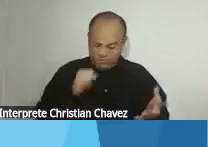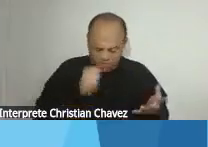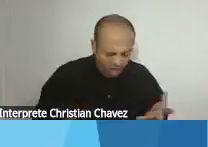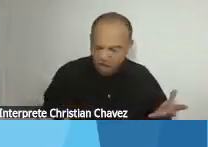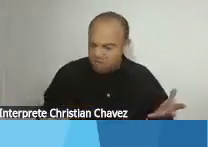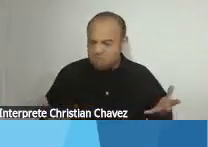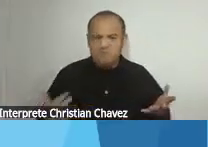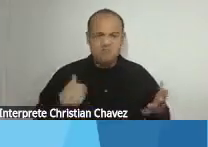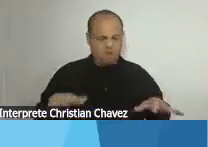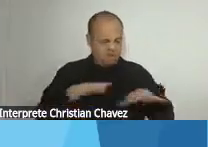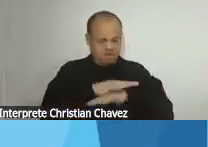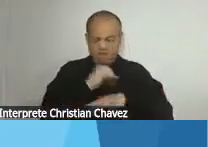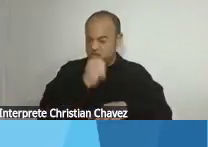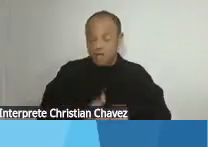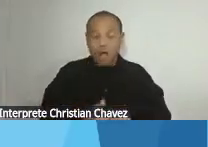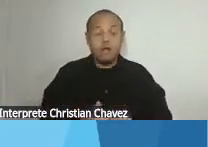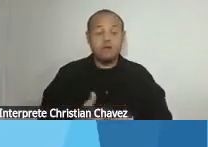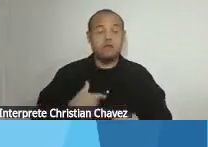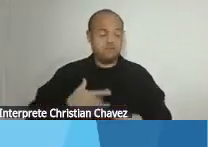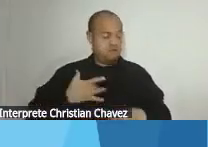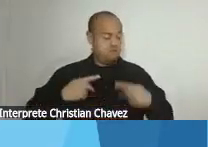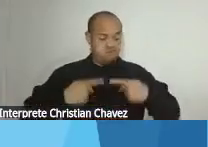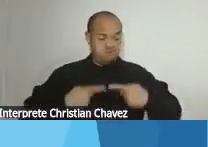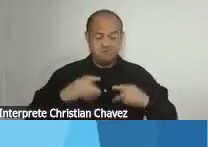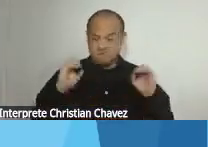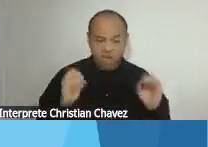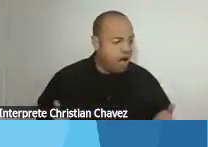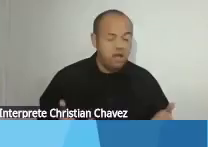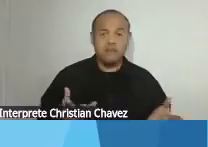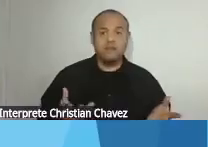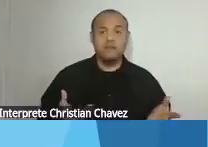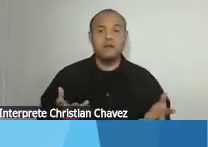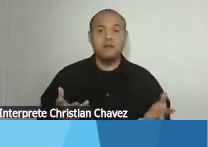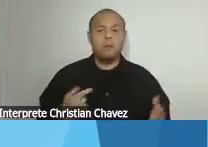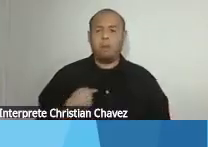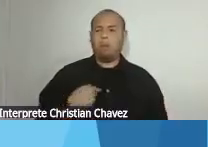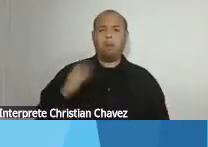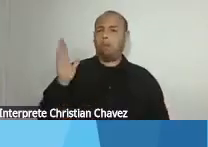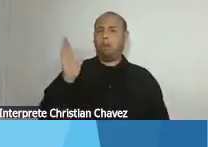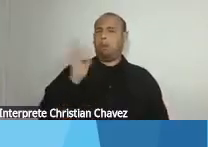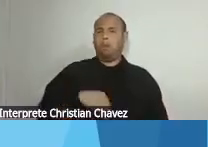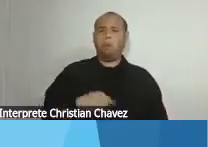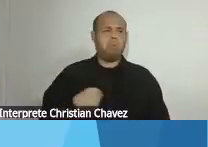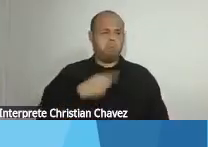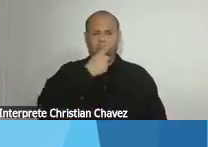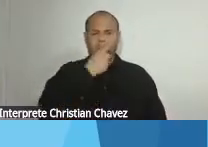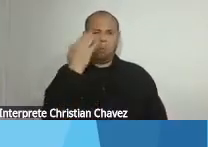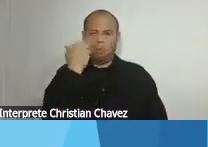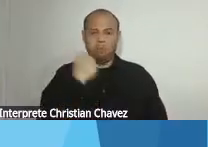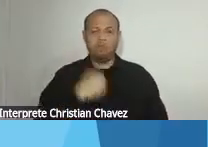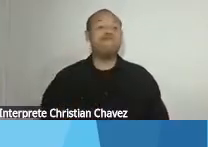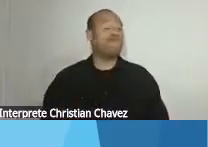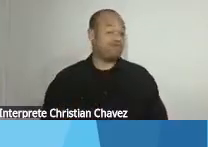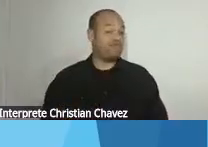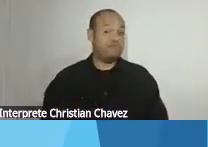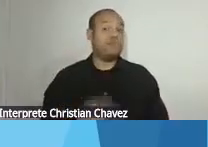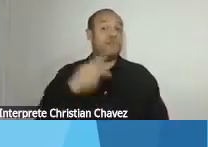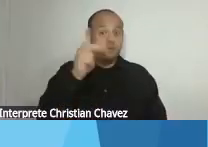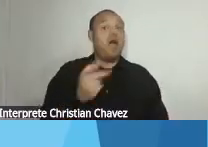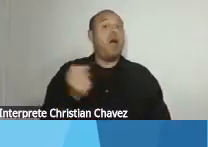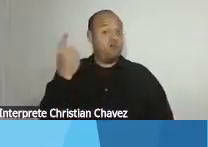síntomas, ¿sí? Puede vivir muchos años la persona con diabetes sin presentar alguna manifestación.